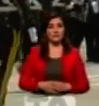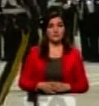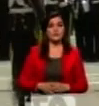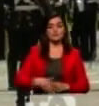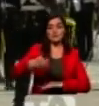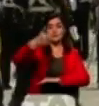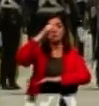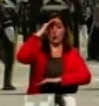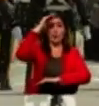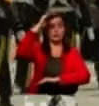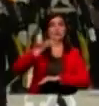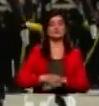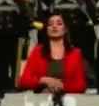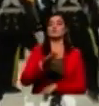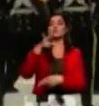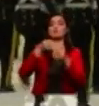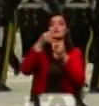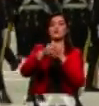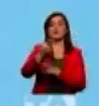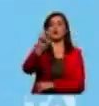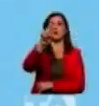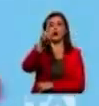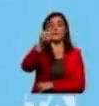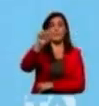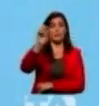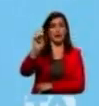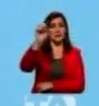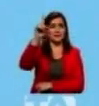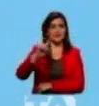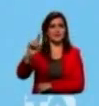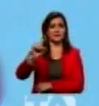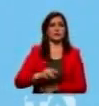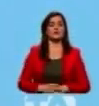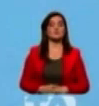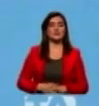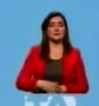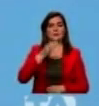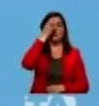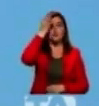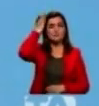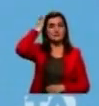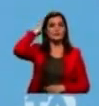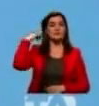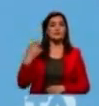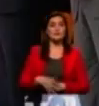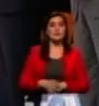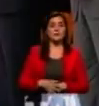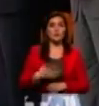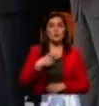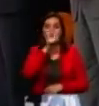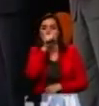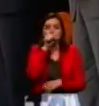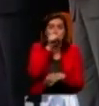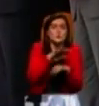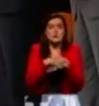del ejército, Edison Narváez, dijo que las pasiones desbordadas dividen, que el odio divide y que el